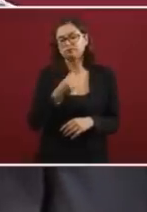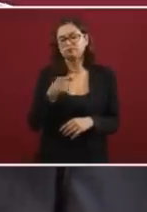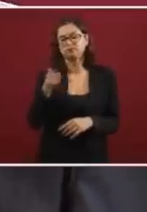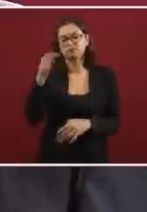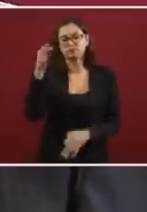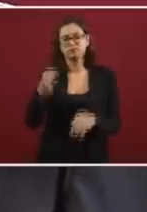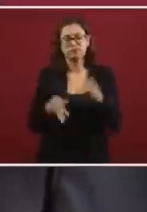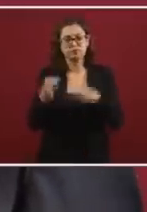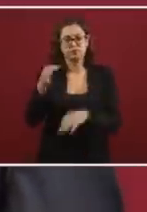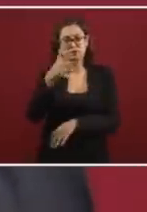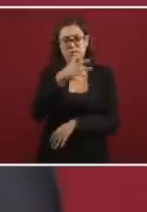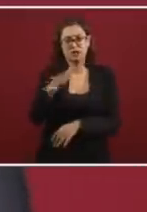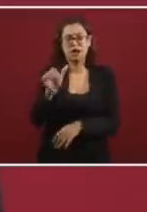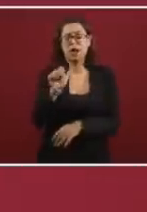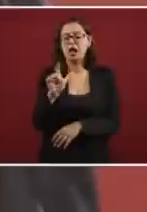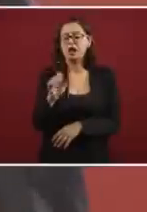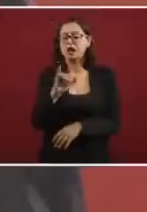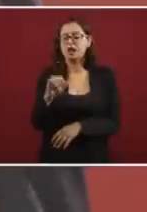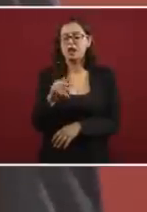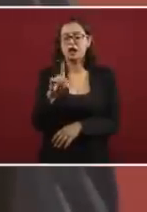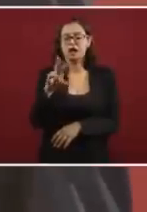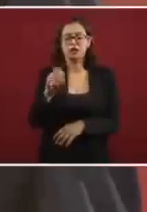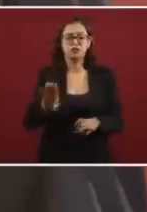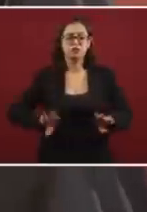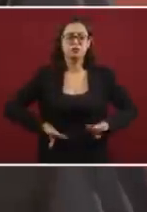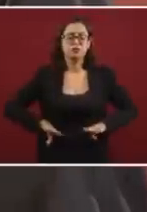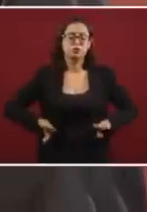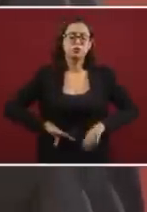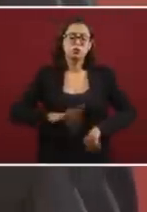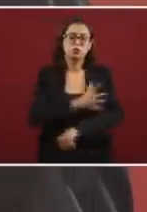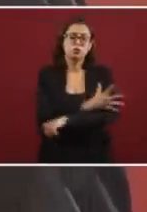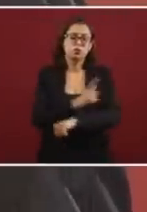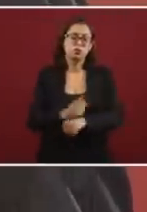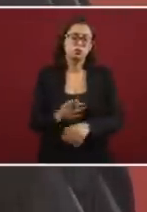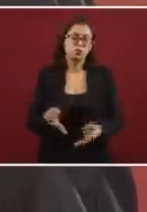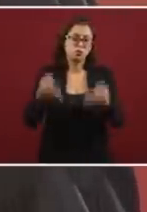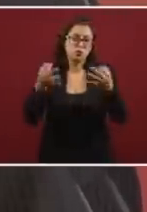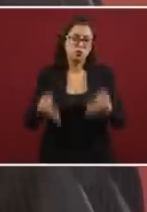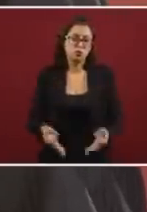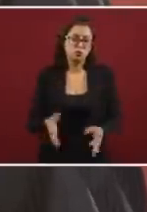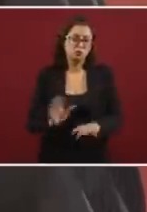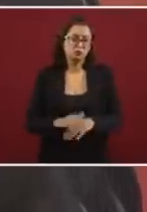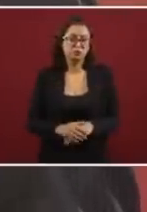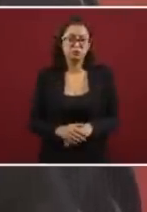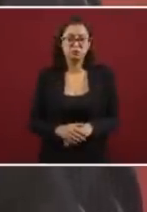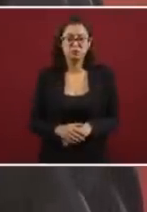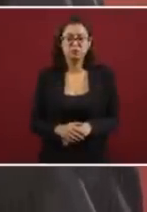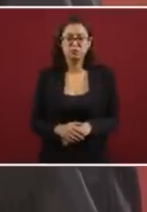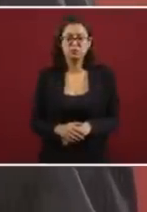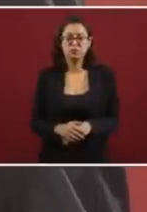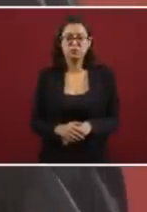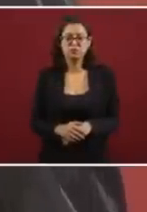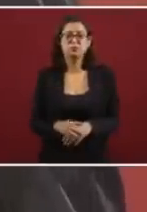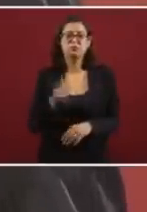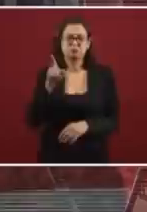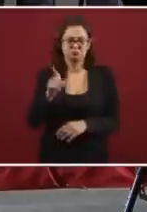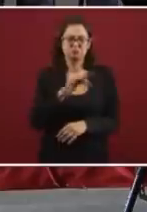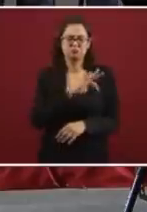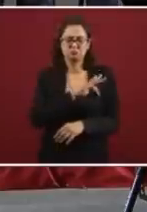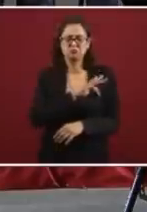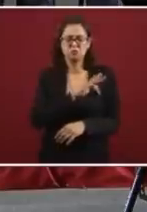gertz es un hombre íntegro es una gente recta que va a dar